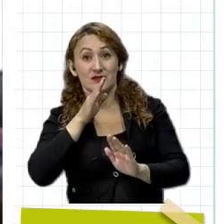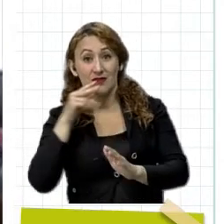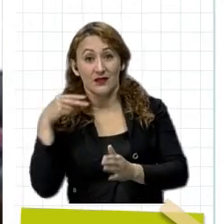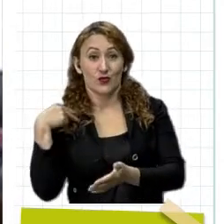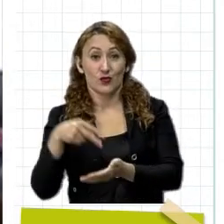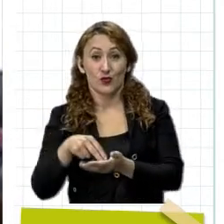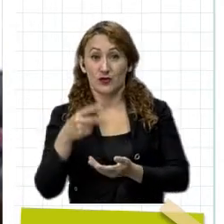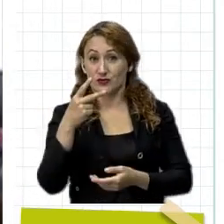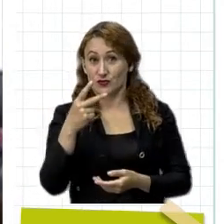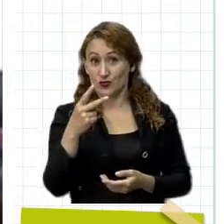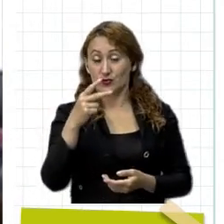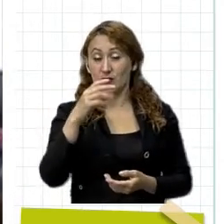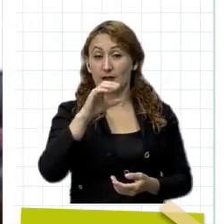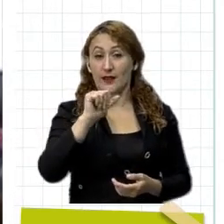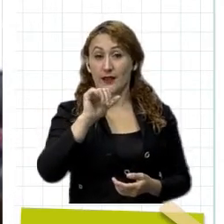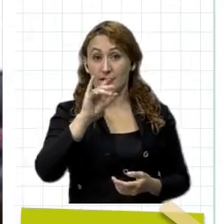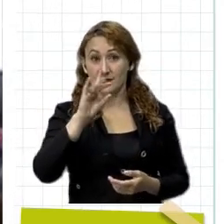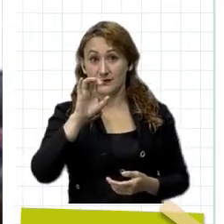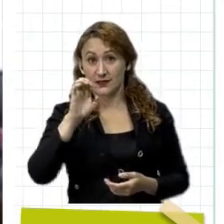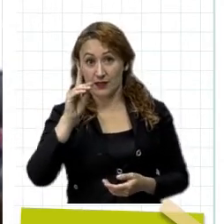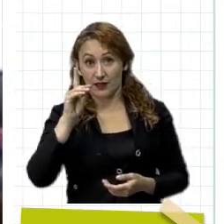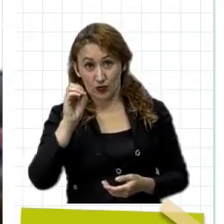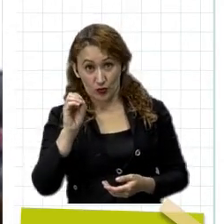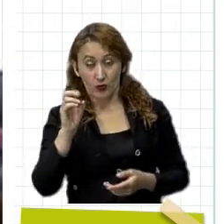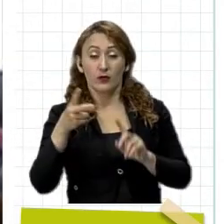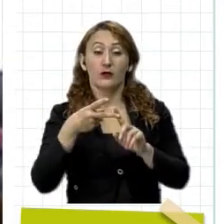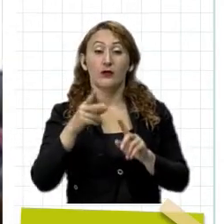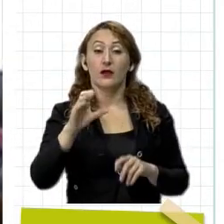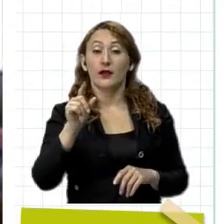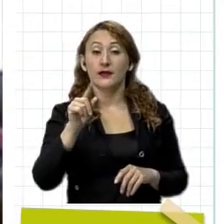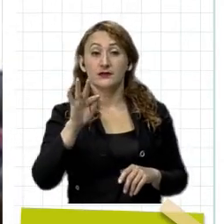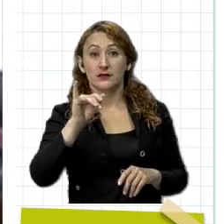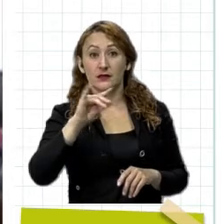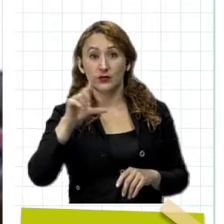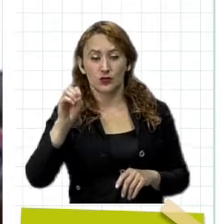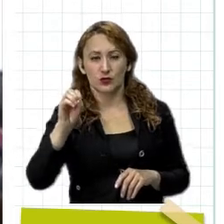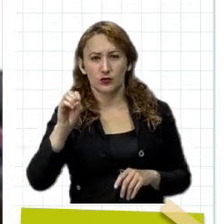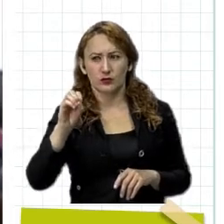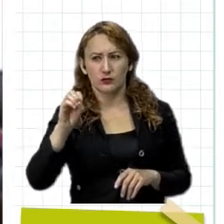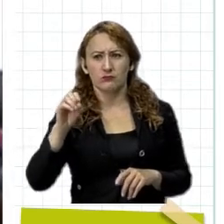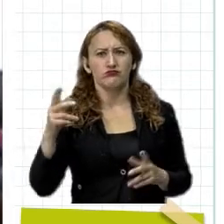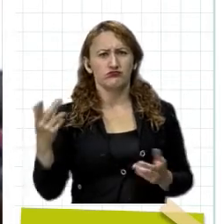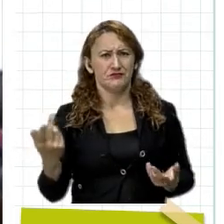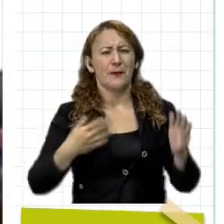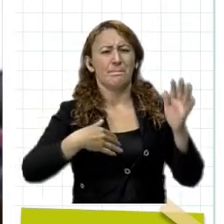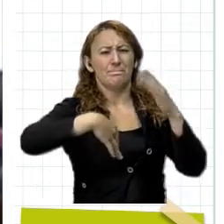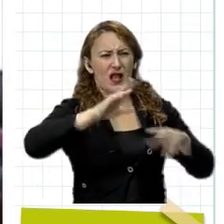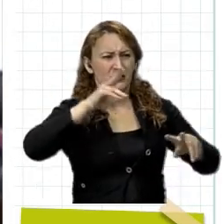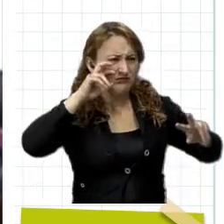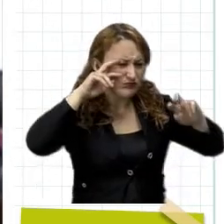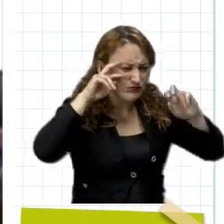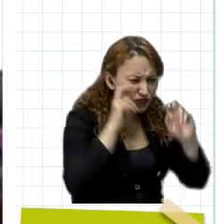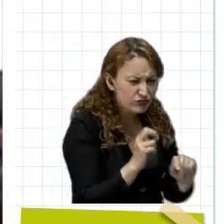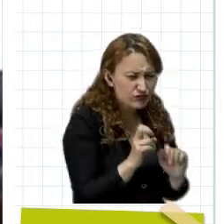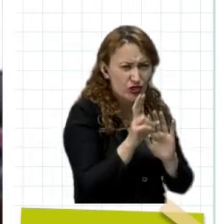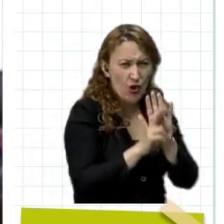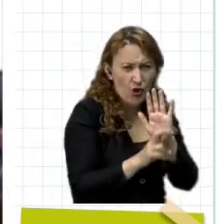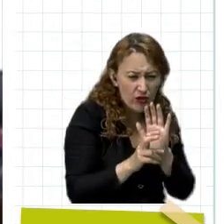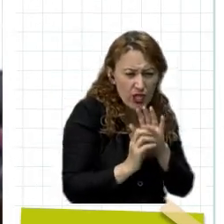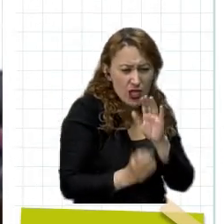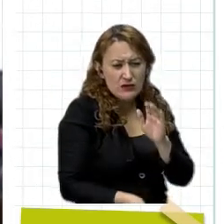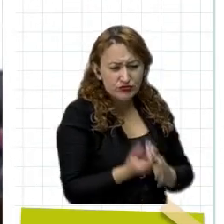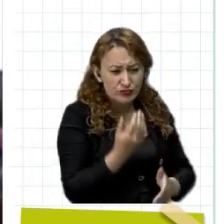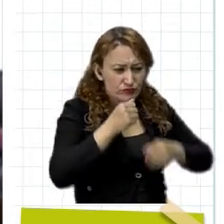contundente. Mientras más se denuncia, se estudia y se teoriza sobre la multiculturalidad, pareciera que